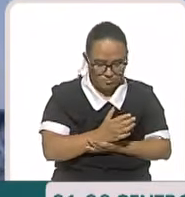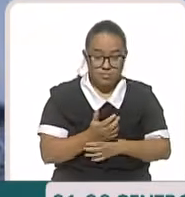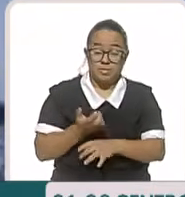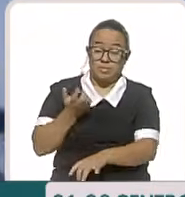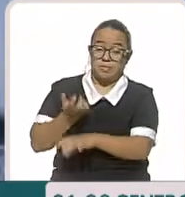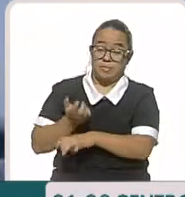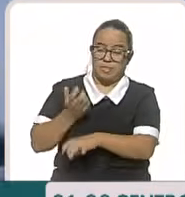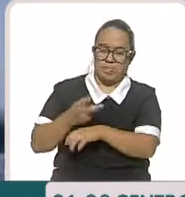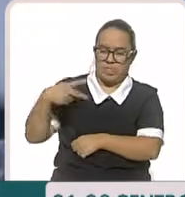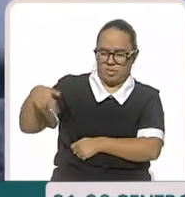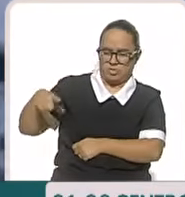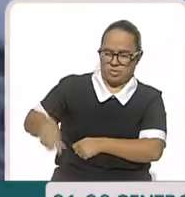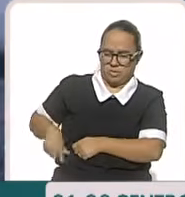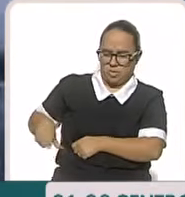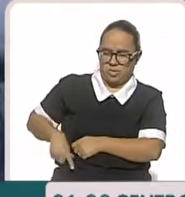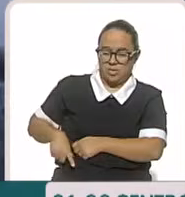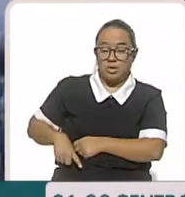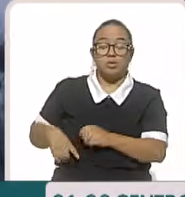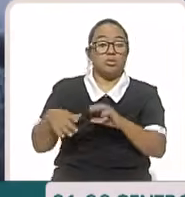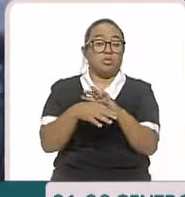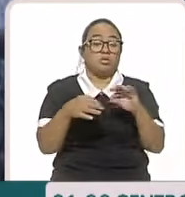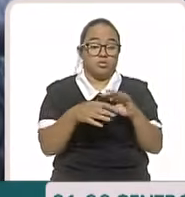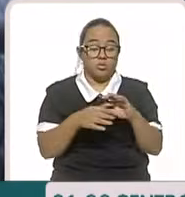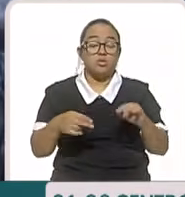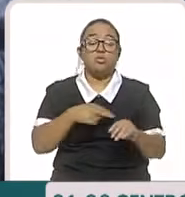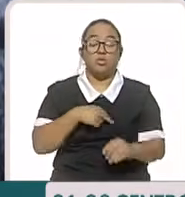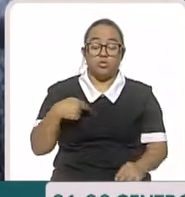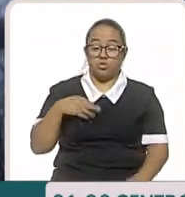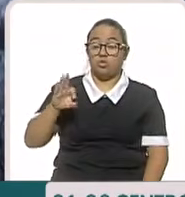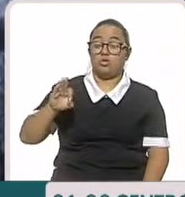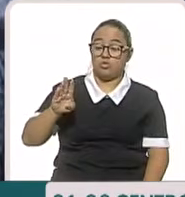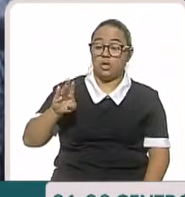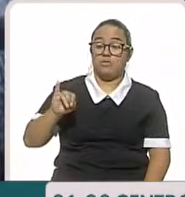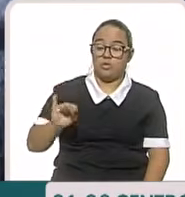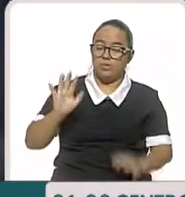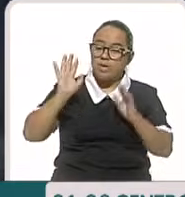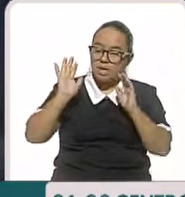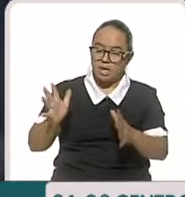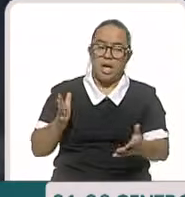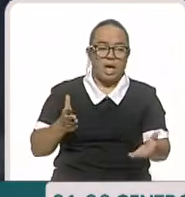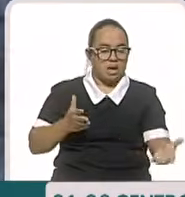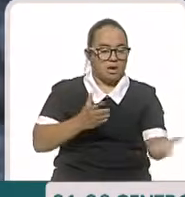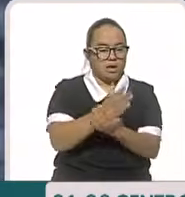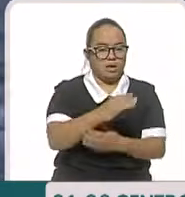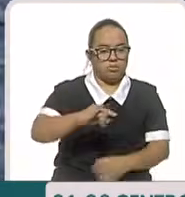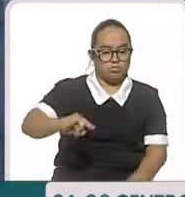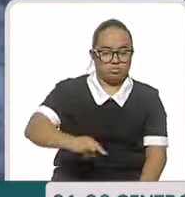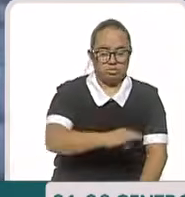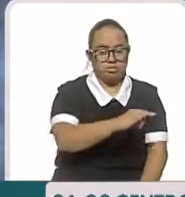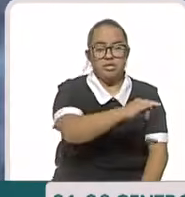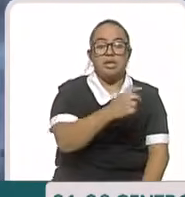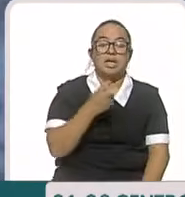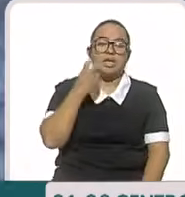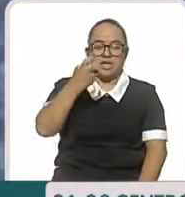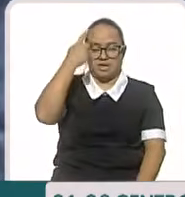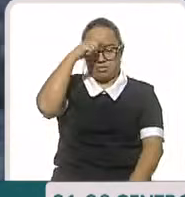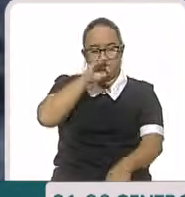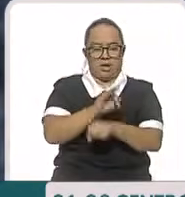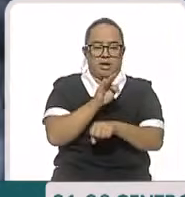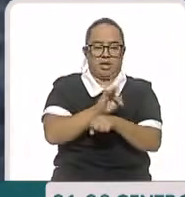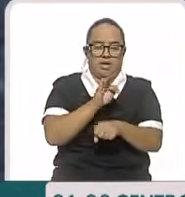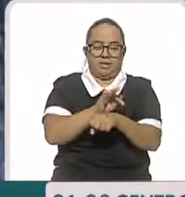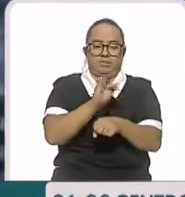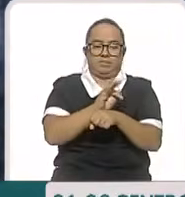estadounidense, el gobierno del presidente Trump, se está escudando en que hubo agentes del FBI en tierra, y eso de algún modo trata de proteger, digamos,